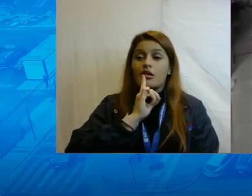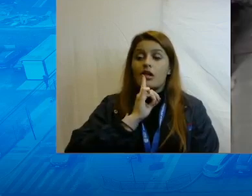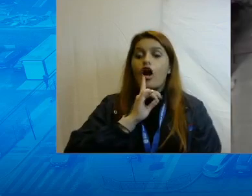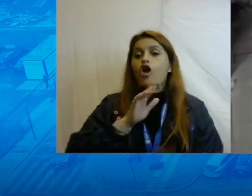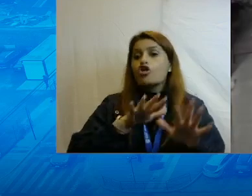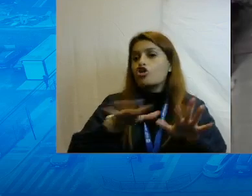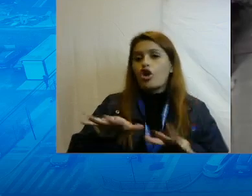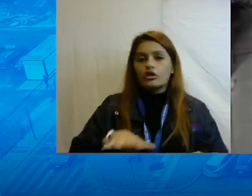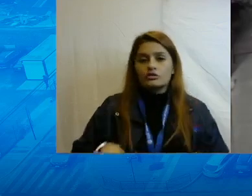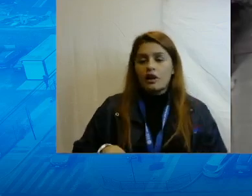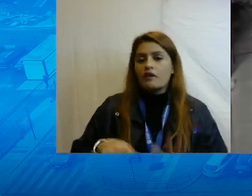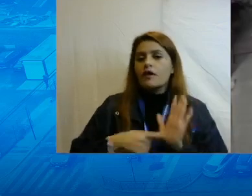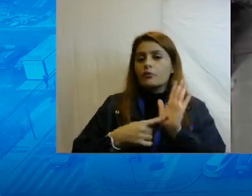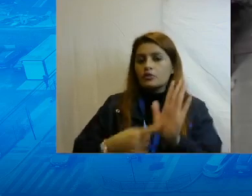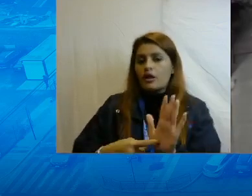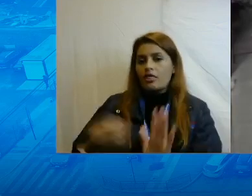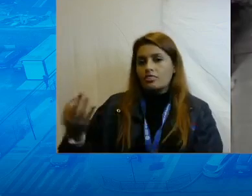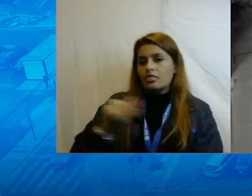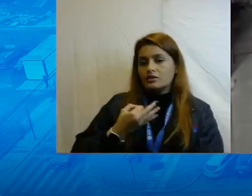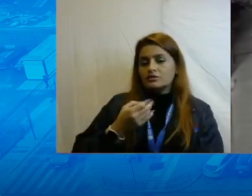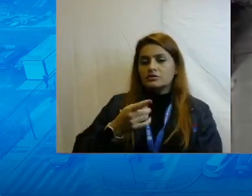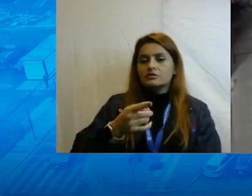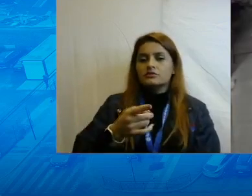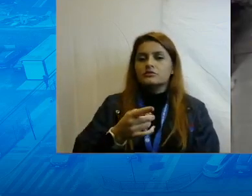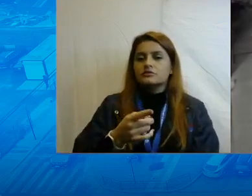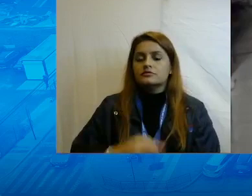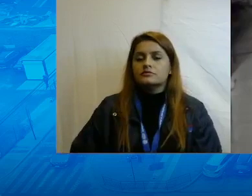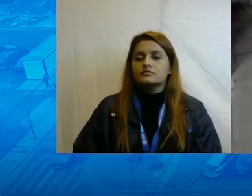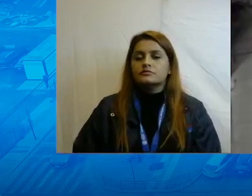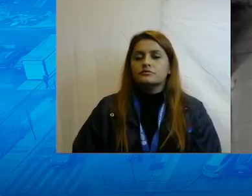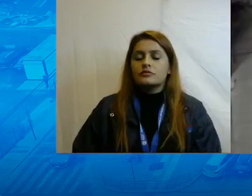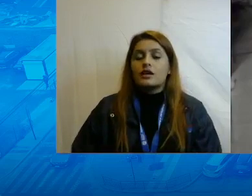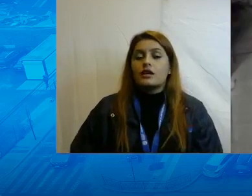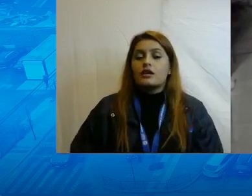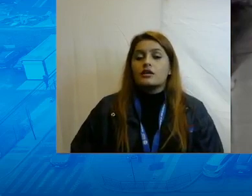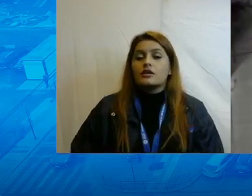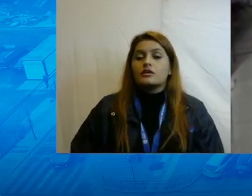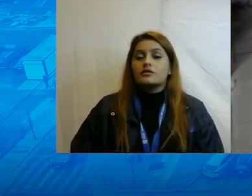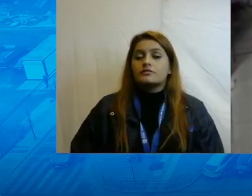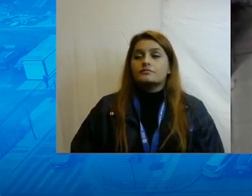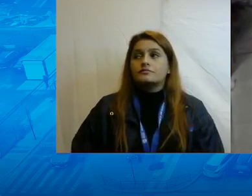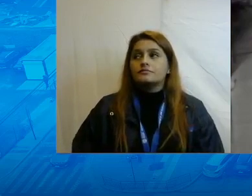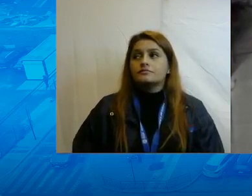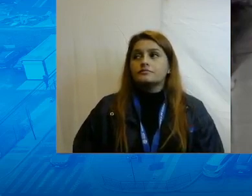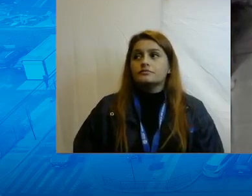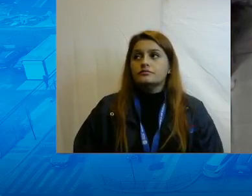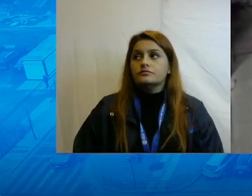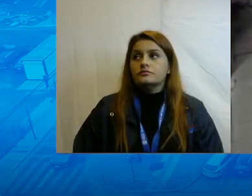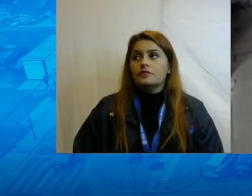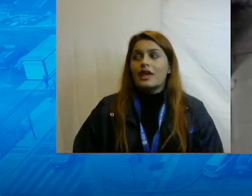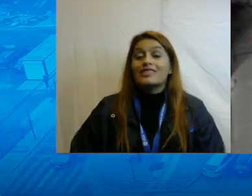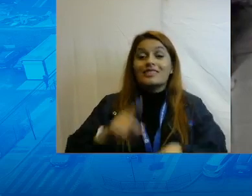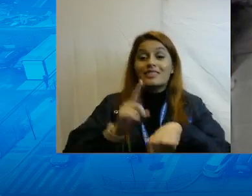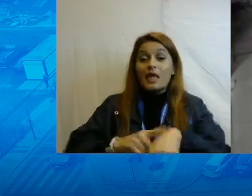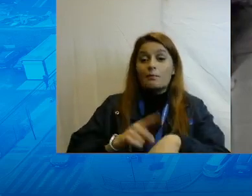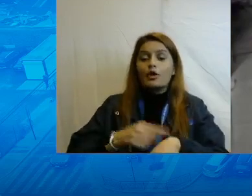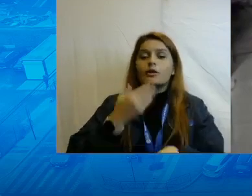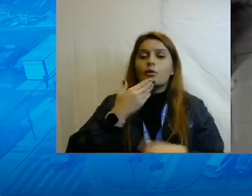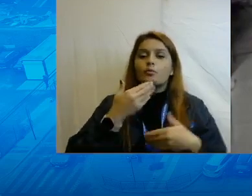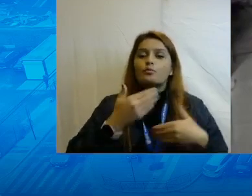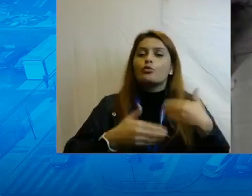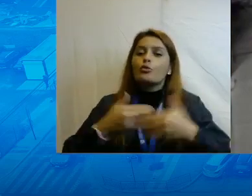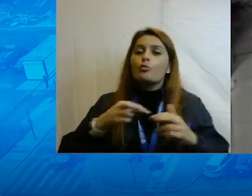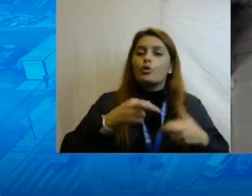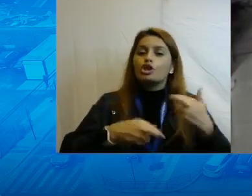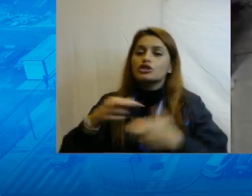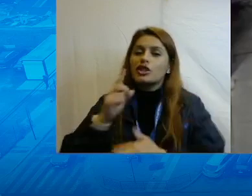cosas que nos van a comentar, ya sea Diego, ya sea la encargada de organizaciones comunitarias, de acuerdo al tiempo y los procesos que vamos a